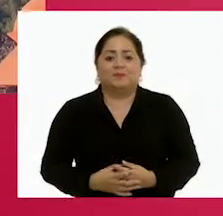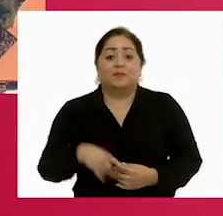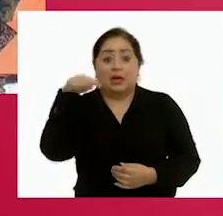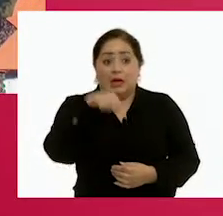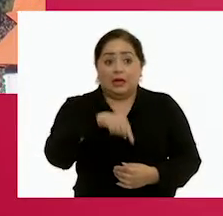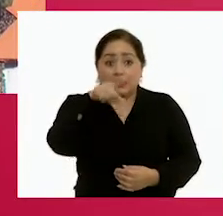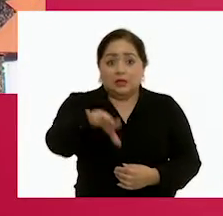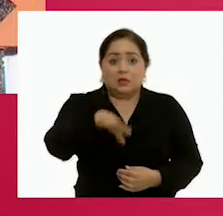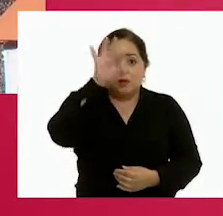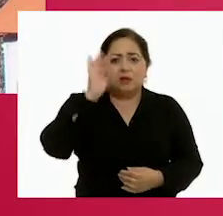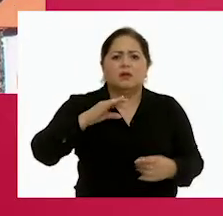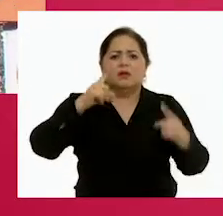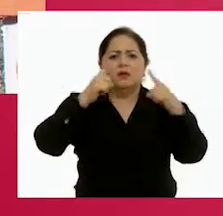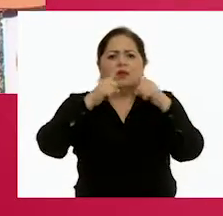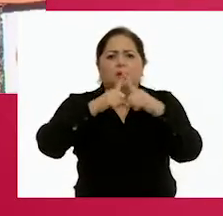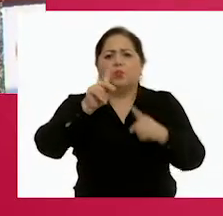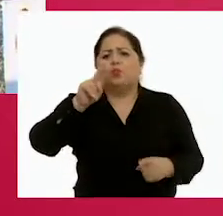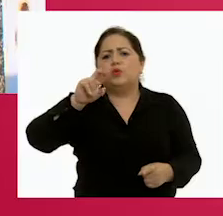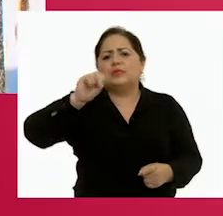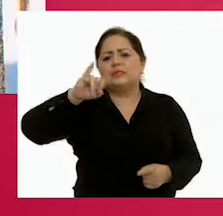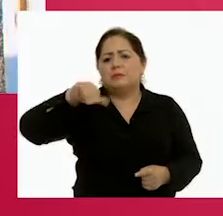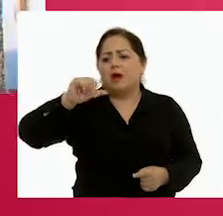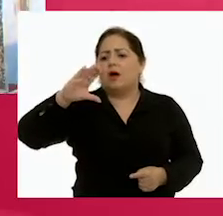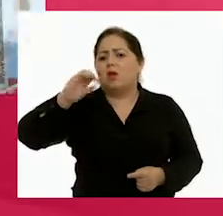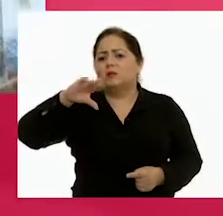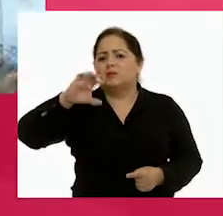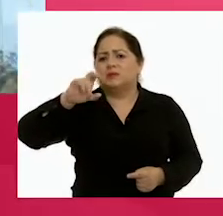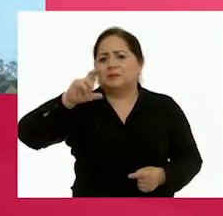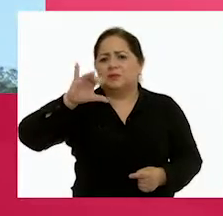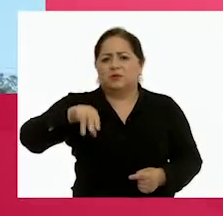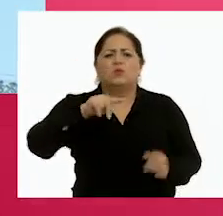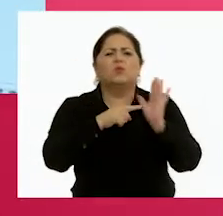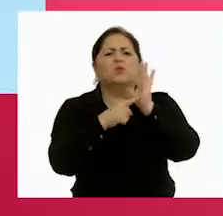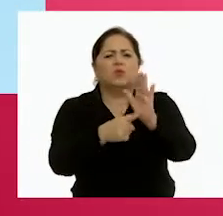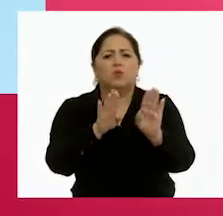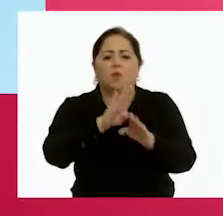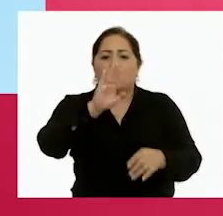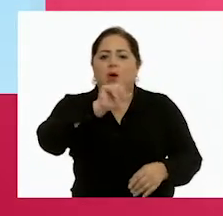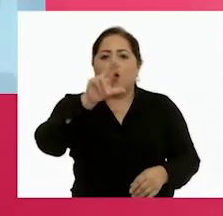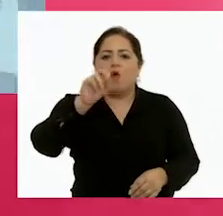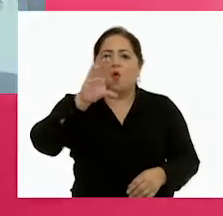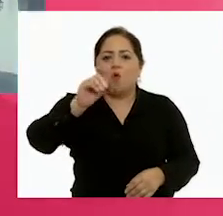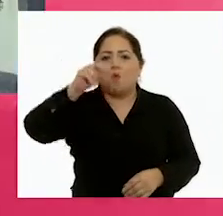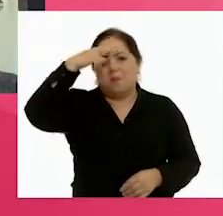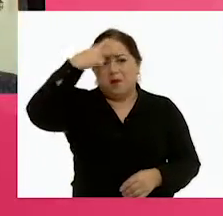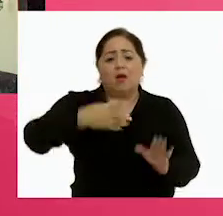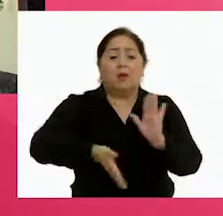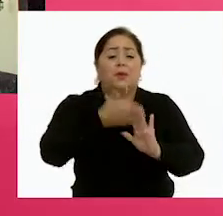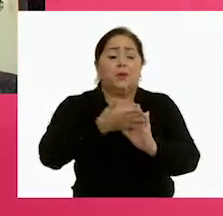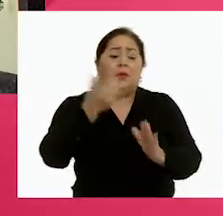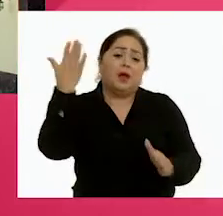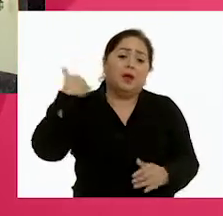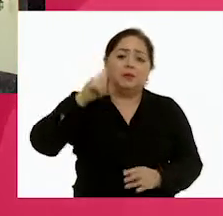Aquí encontramos la parroquia de la Purísima Concepción, una muestra original del barroco mexicano construida